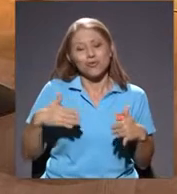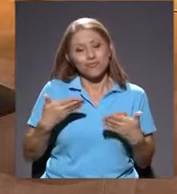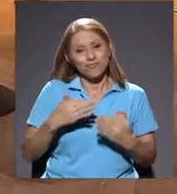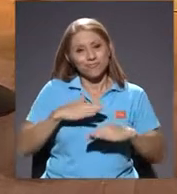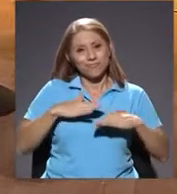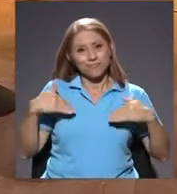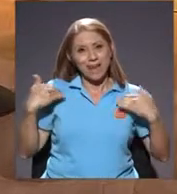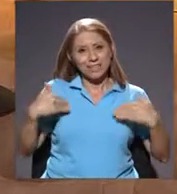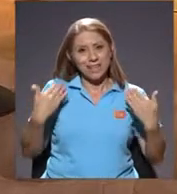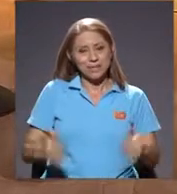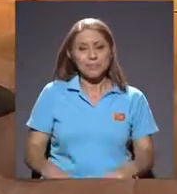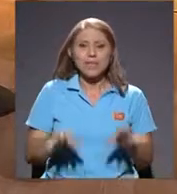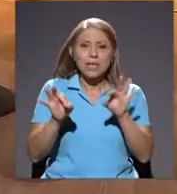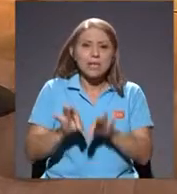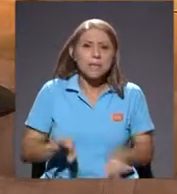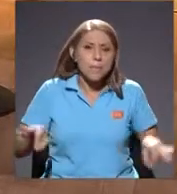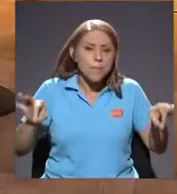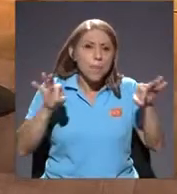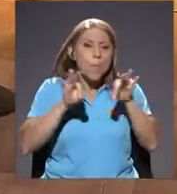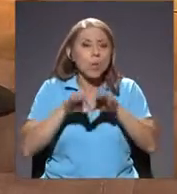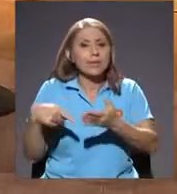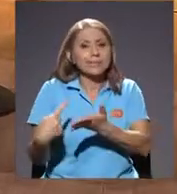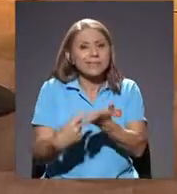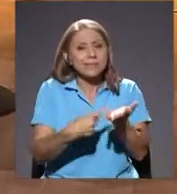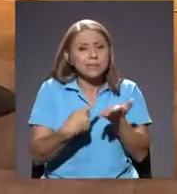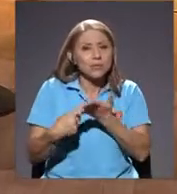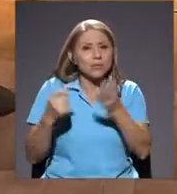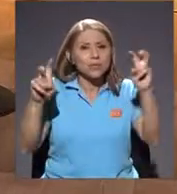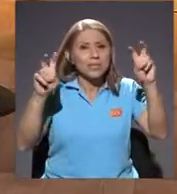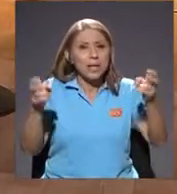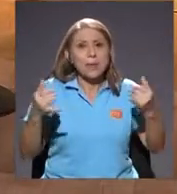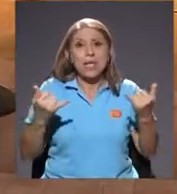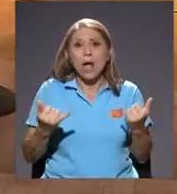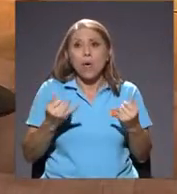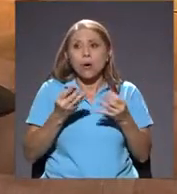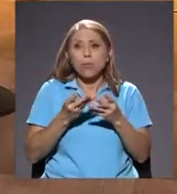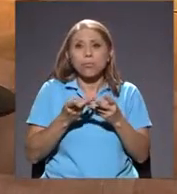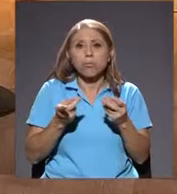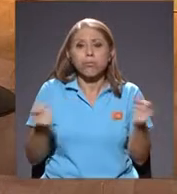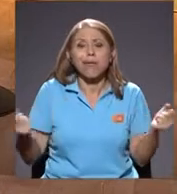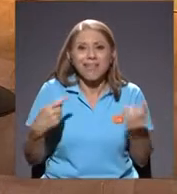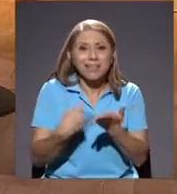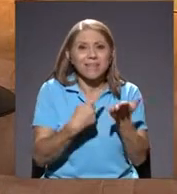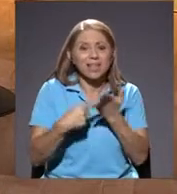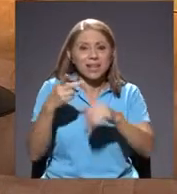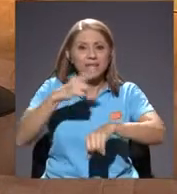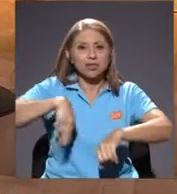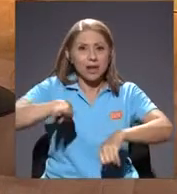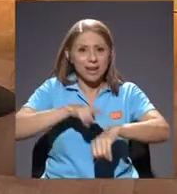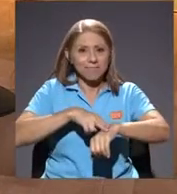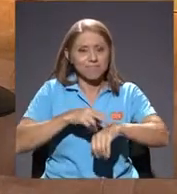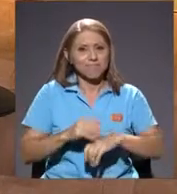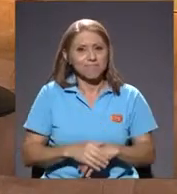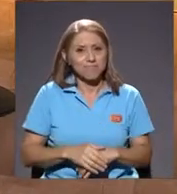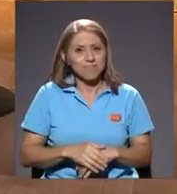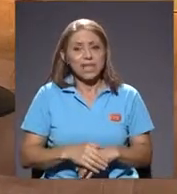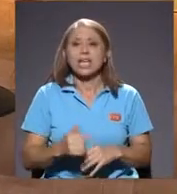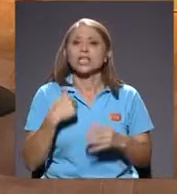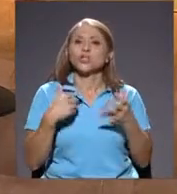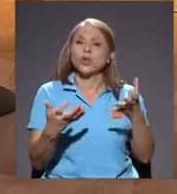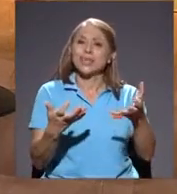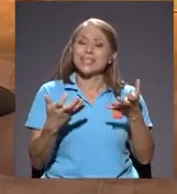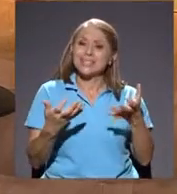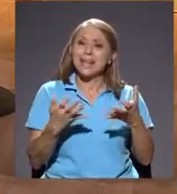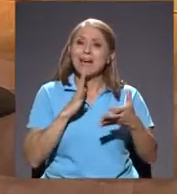importantísimo discutir un tema que se está perdiendo en el debate nacional siento yo y yo quisiera partir digamos de tres